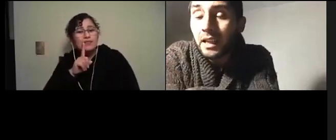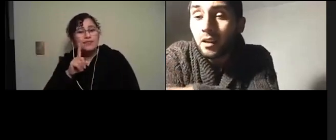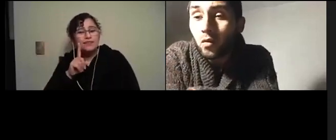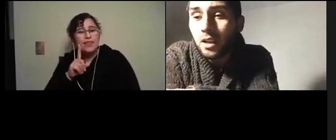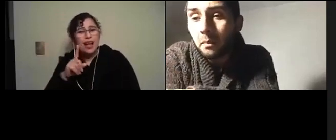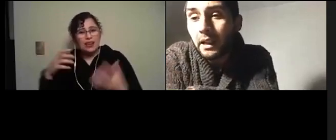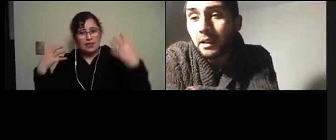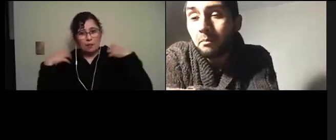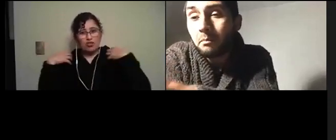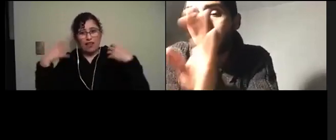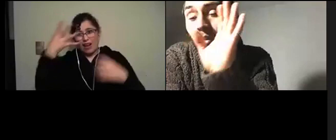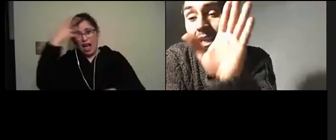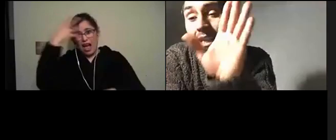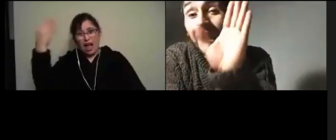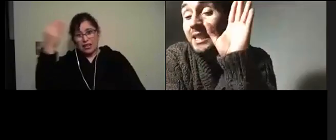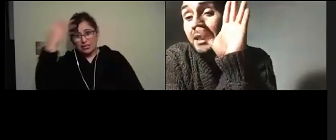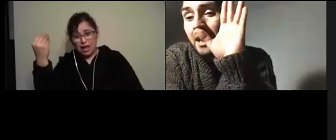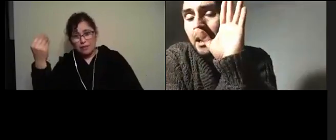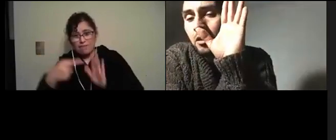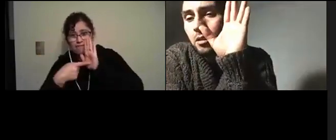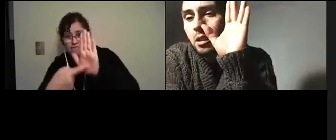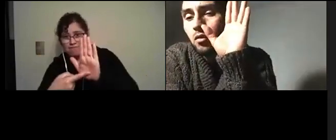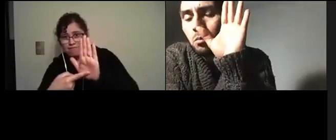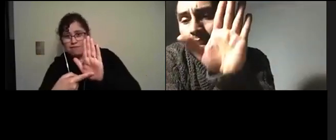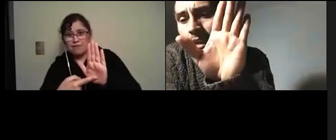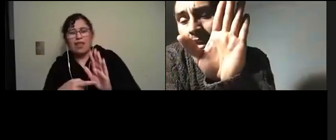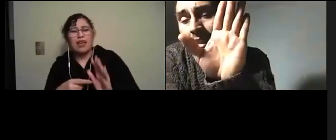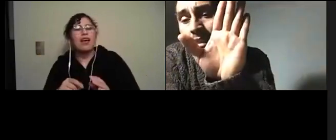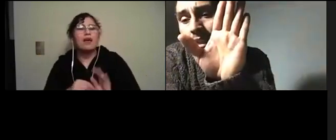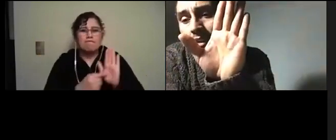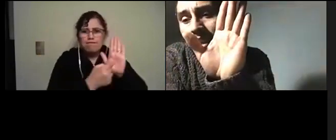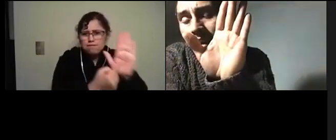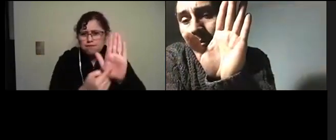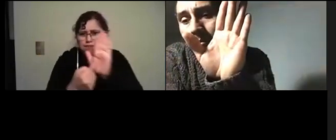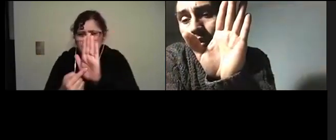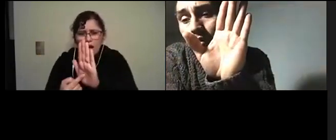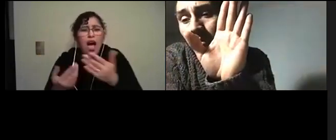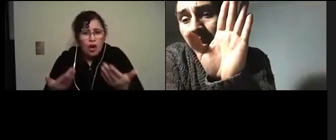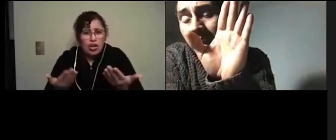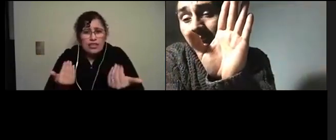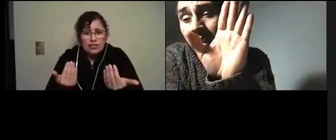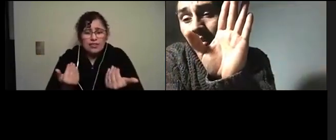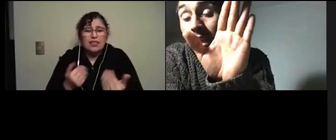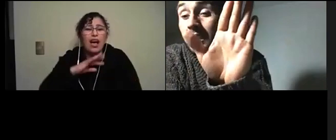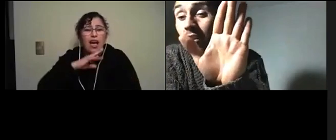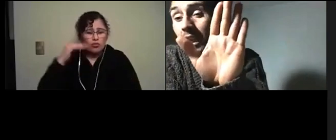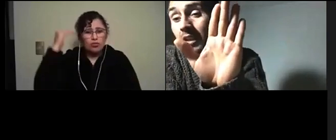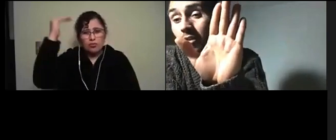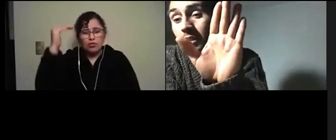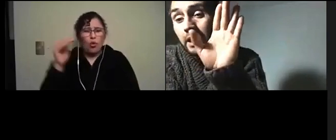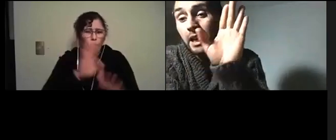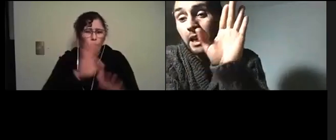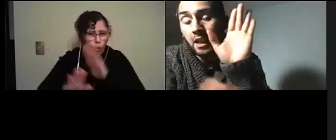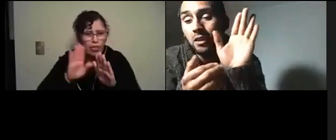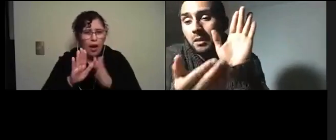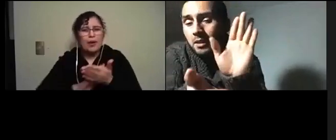la bandera de lucha para mostrar la necesidad. Entonces, si uno muestra la necesidad, lo que uno espera es que el Estado diga, ya, ok,